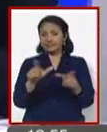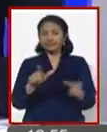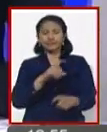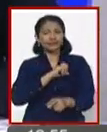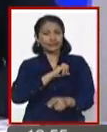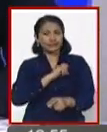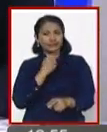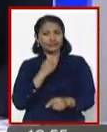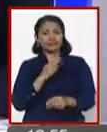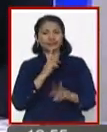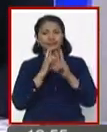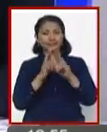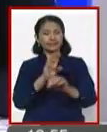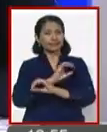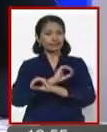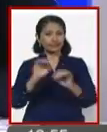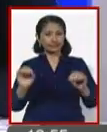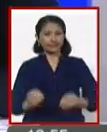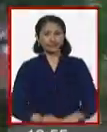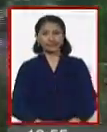La policía aún no ha respondido.